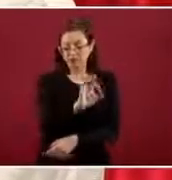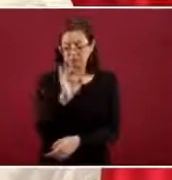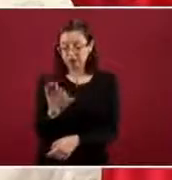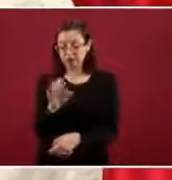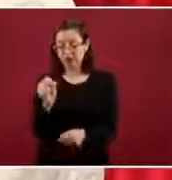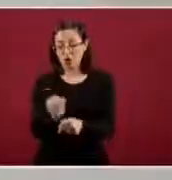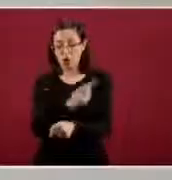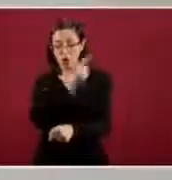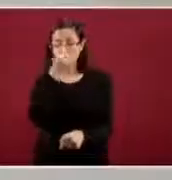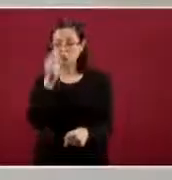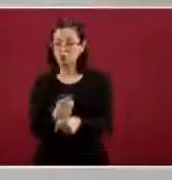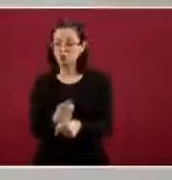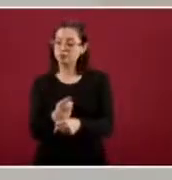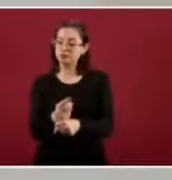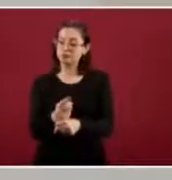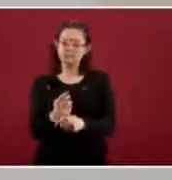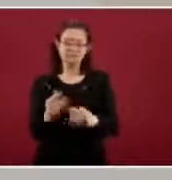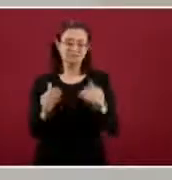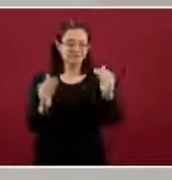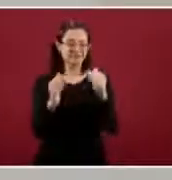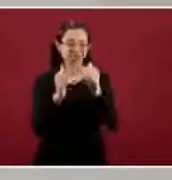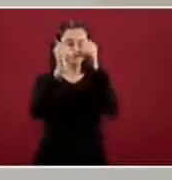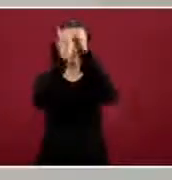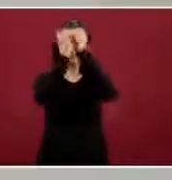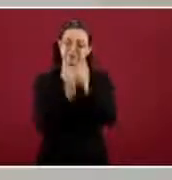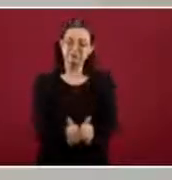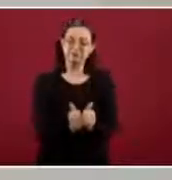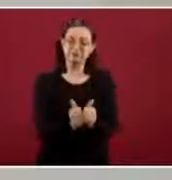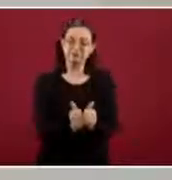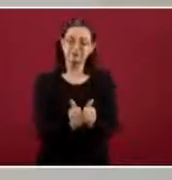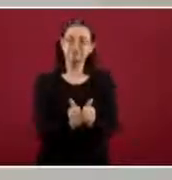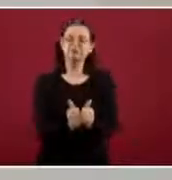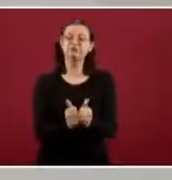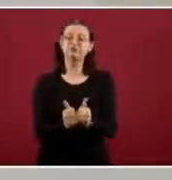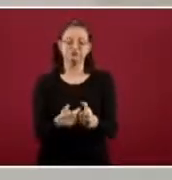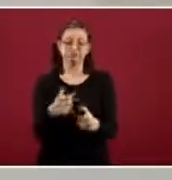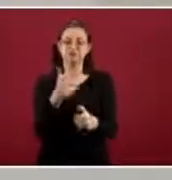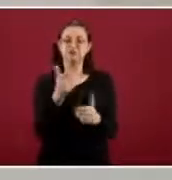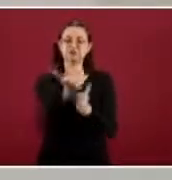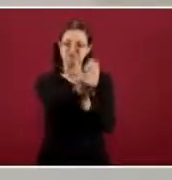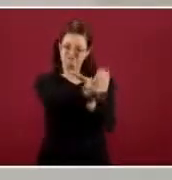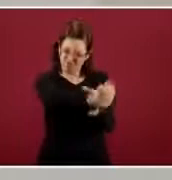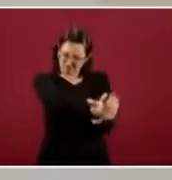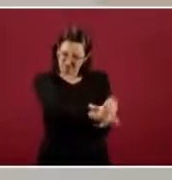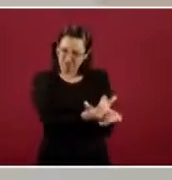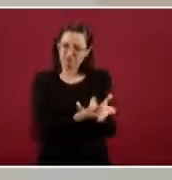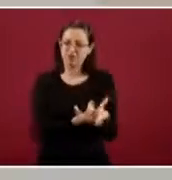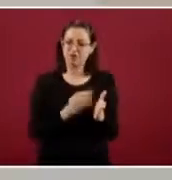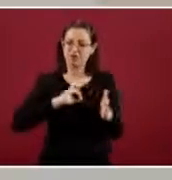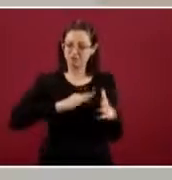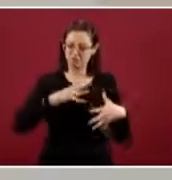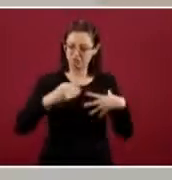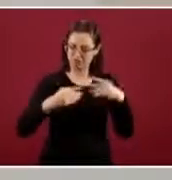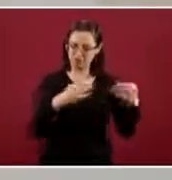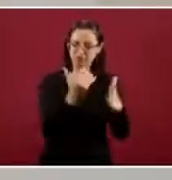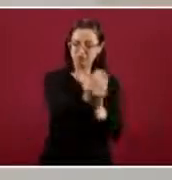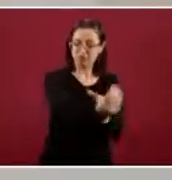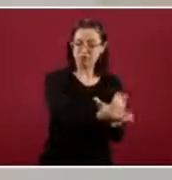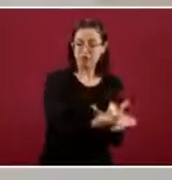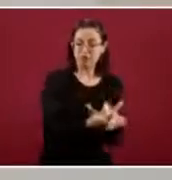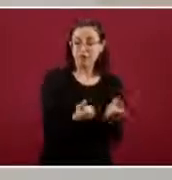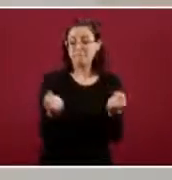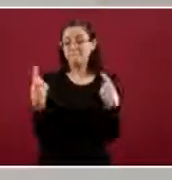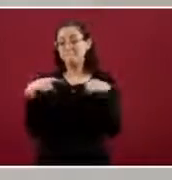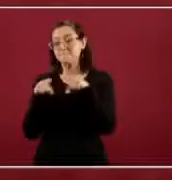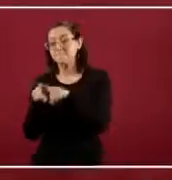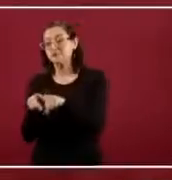el máximo impacto de salud y a la vez reducir al máximo estas afectaciones